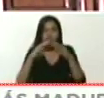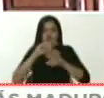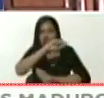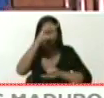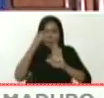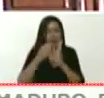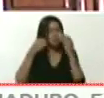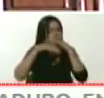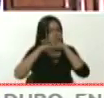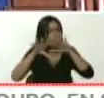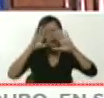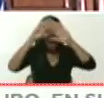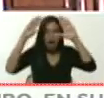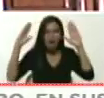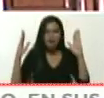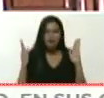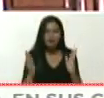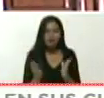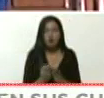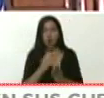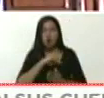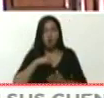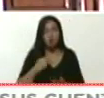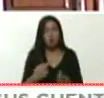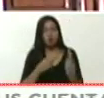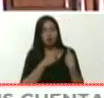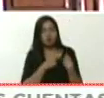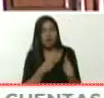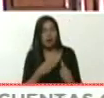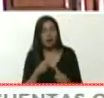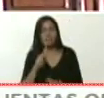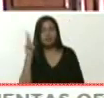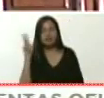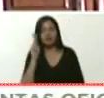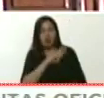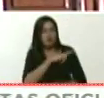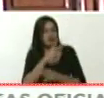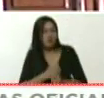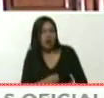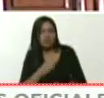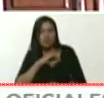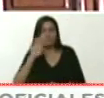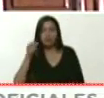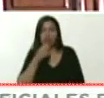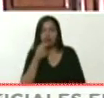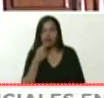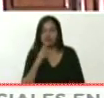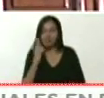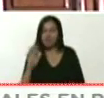todos. Y la Venezuela grande, la Venezuela potencia, la Venezuela bella, la patria bonita, surge del